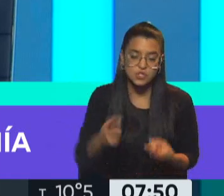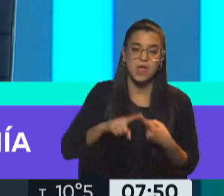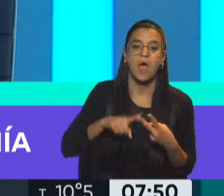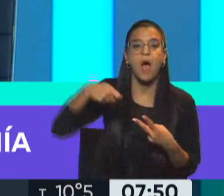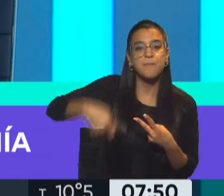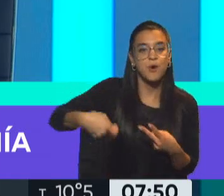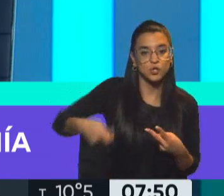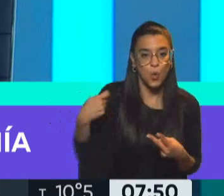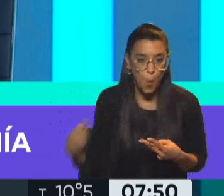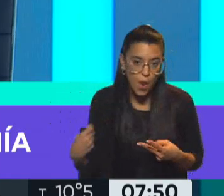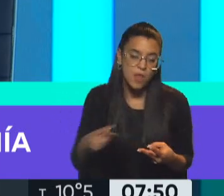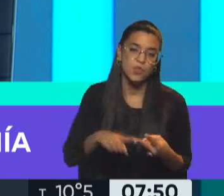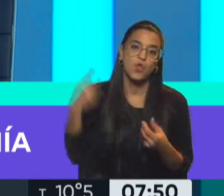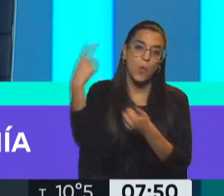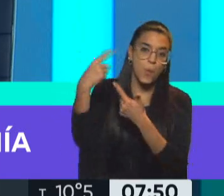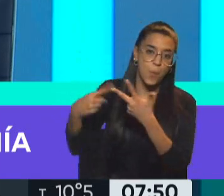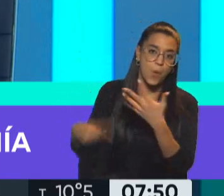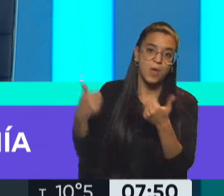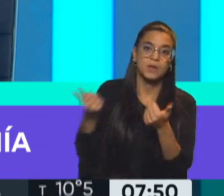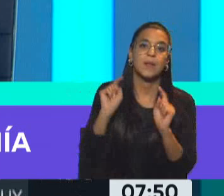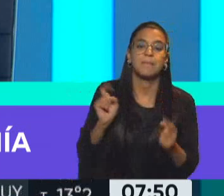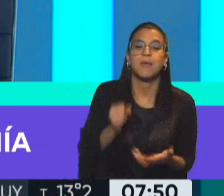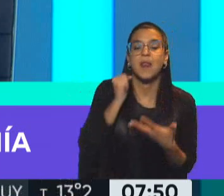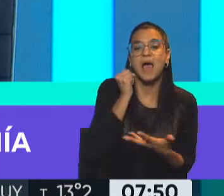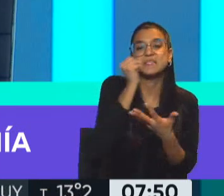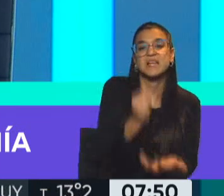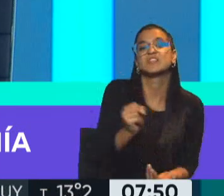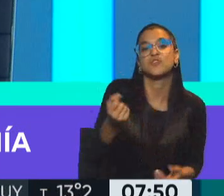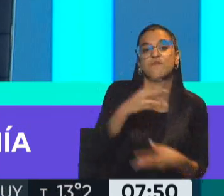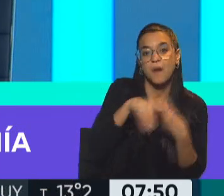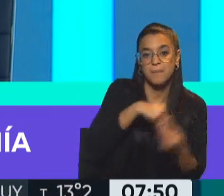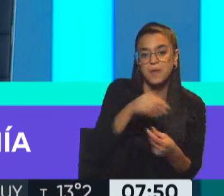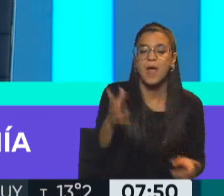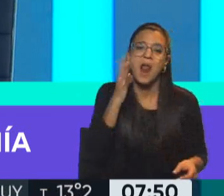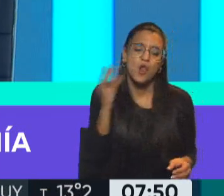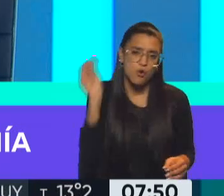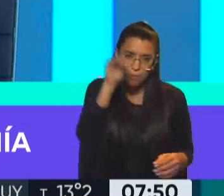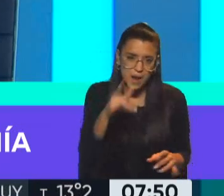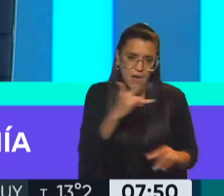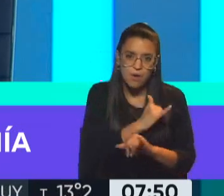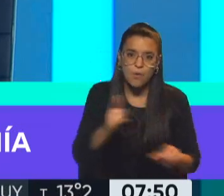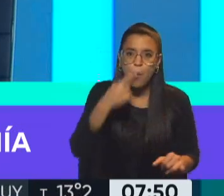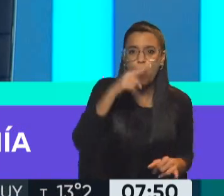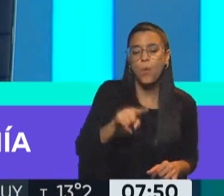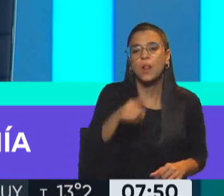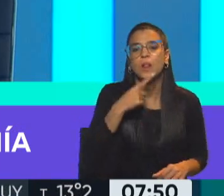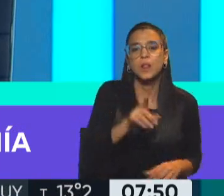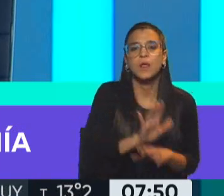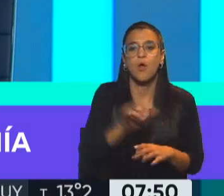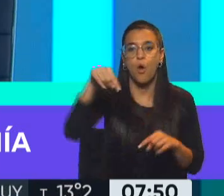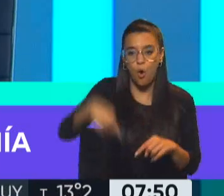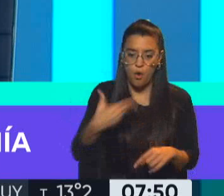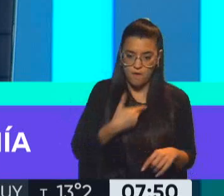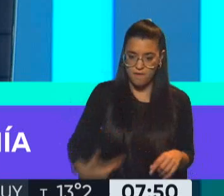aportes jubilatorios y todos los beneficios asignaciones familiares que tienen los trabajadores formales un dato para cerrar hoy alberto fernández en el coloquio de idea